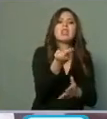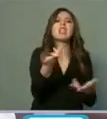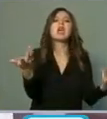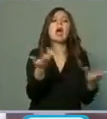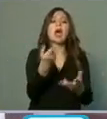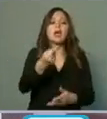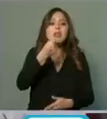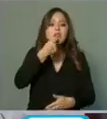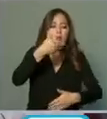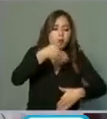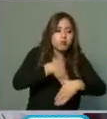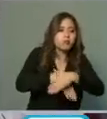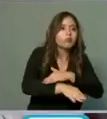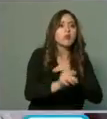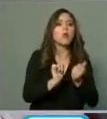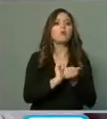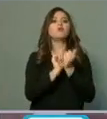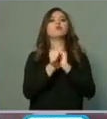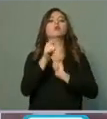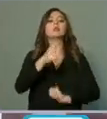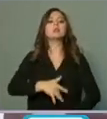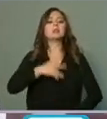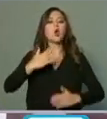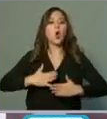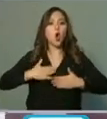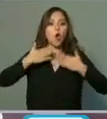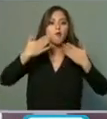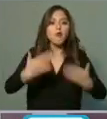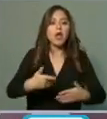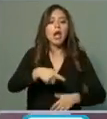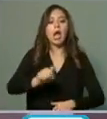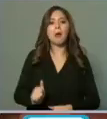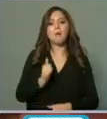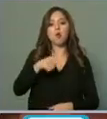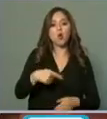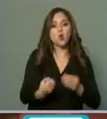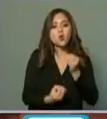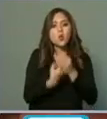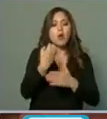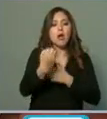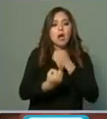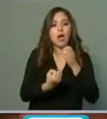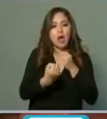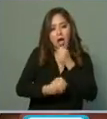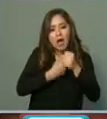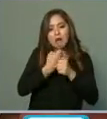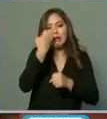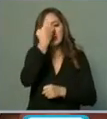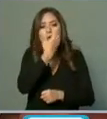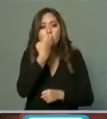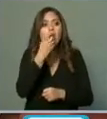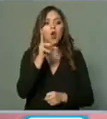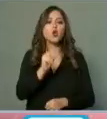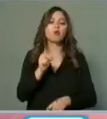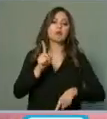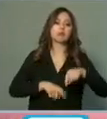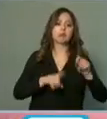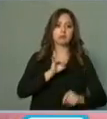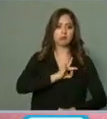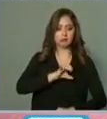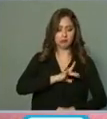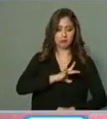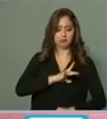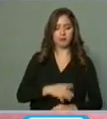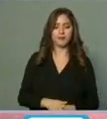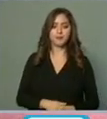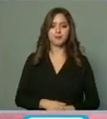entrar en confianza o el joven pueda entrar en confianza de poder aprovechar este ciclo sin miedo? Bien, aquí hay un detalle bien interesante y qué bueno que lo tocas. El